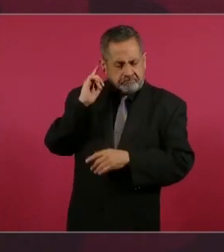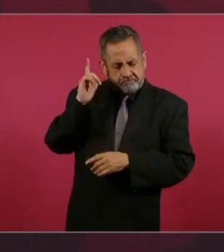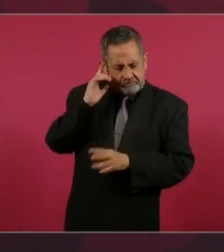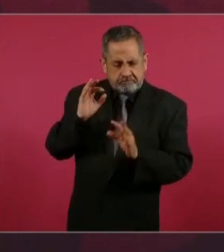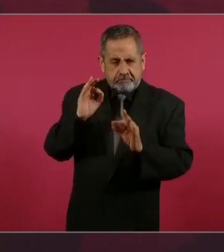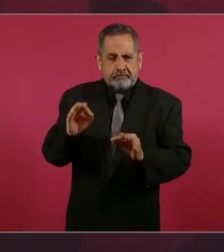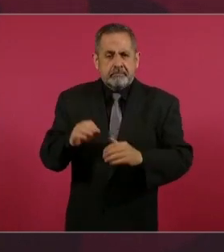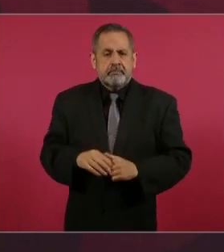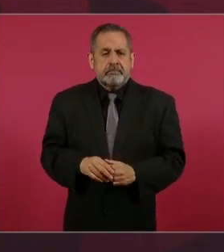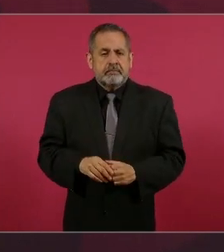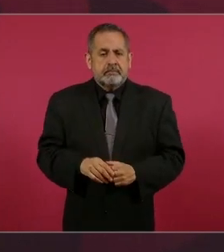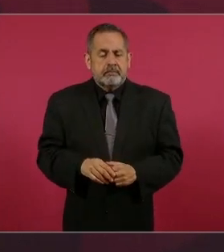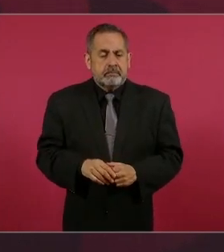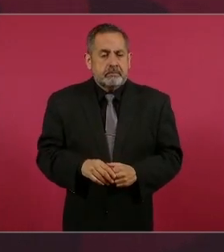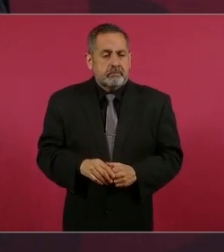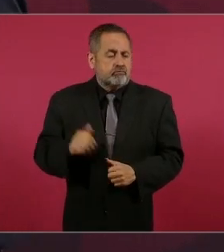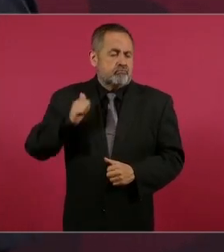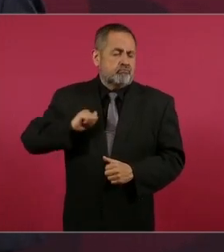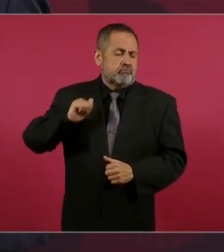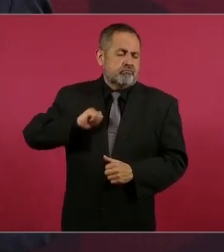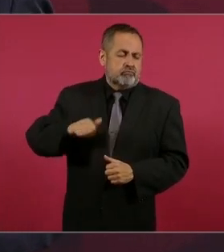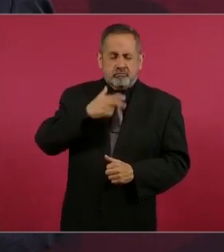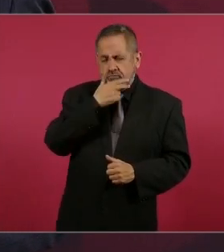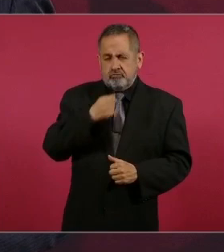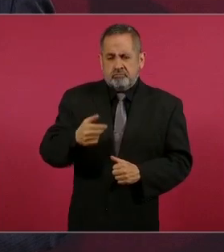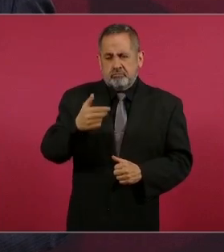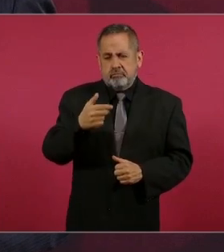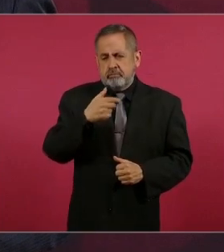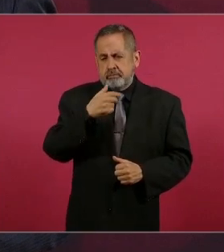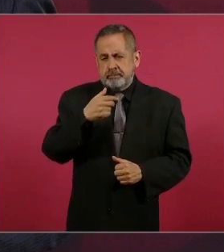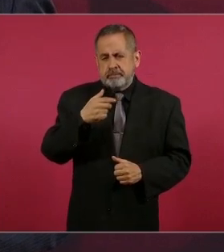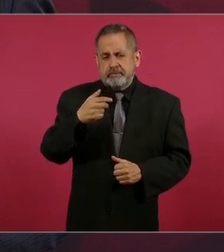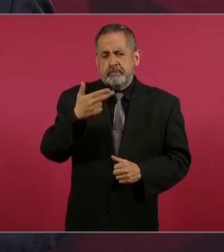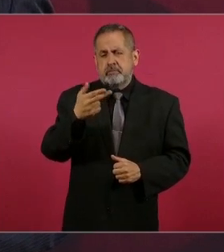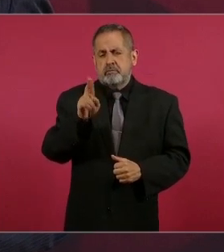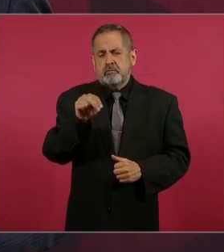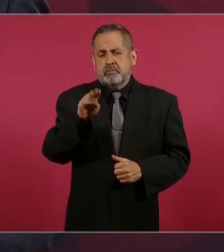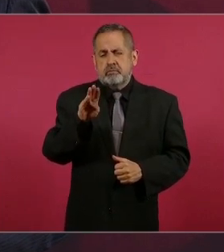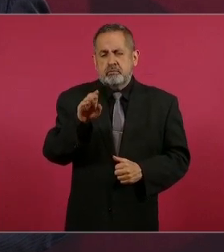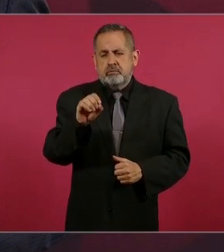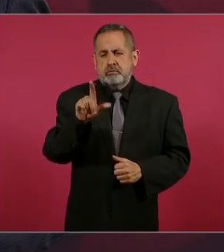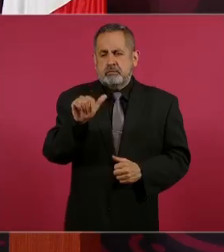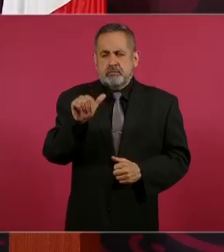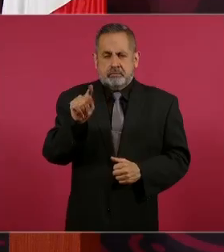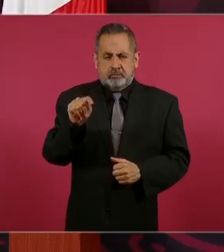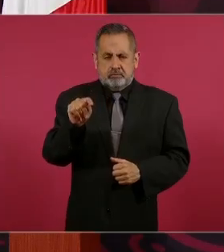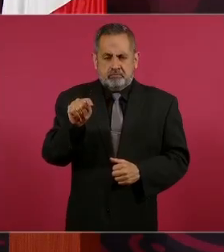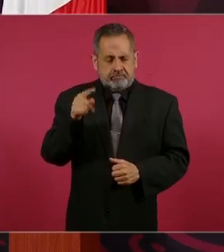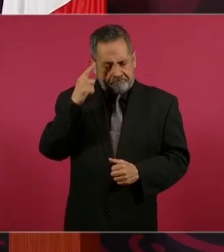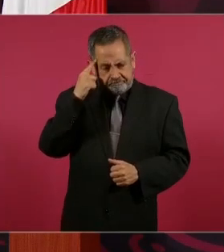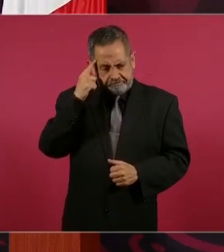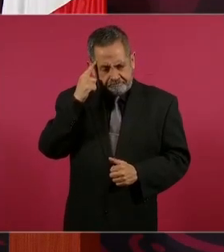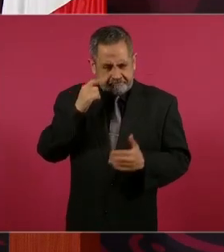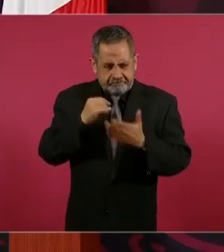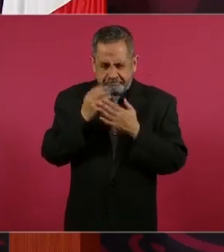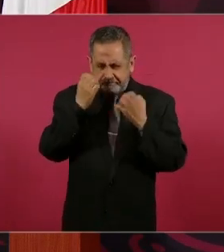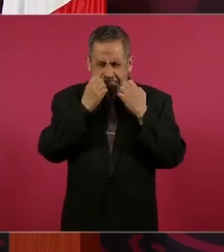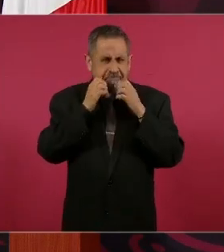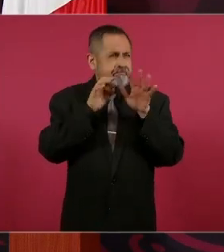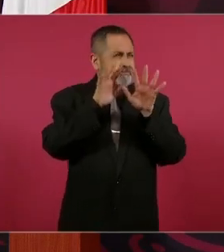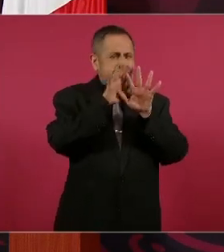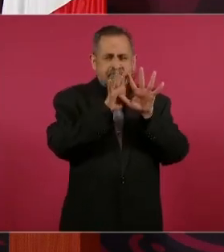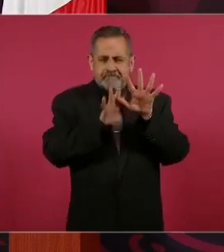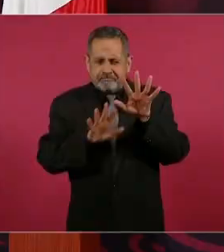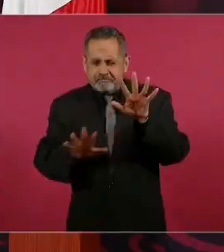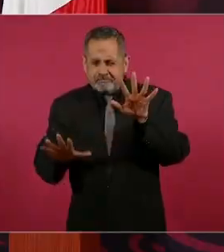El barón de Humboldt estudió varias